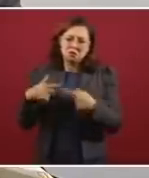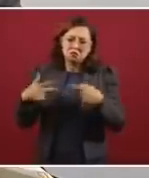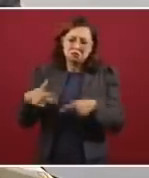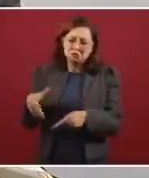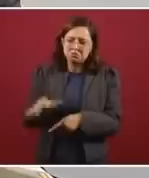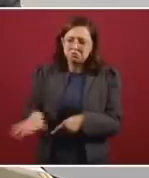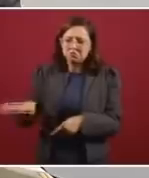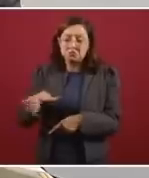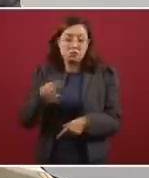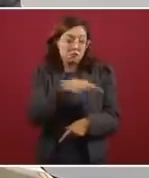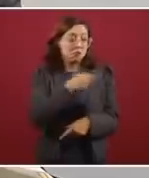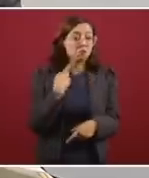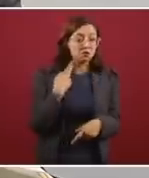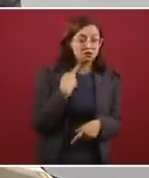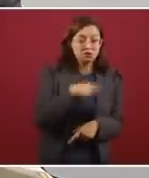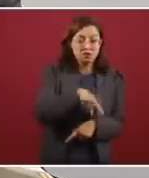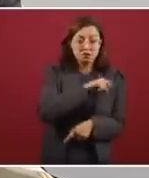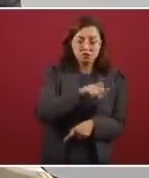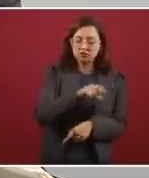Ya se acabó